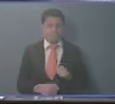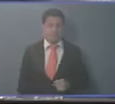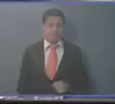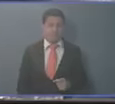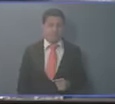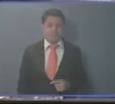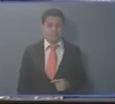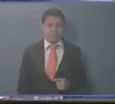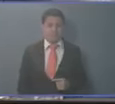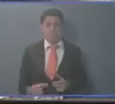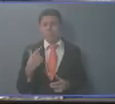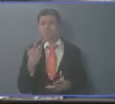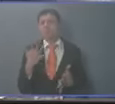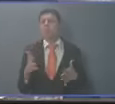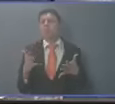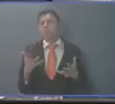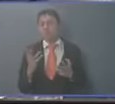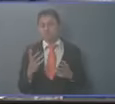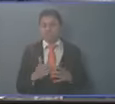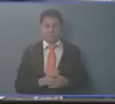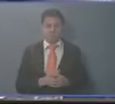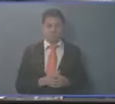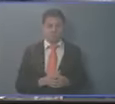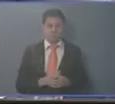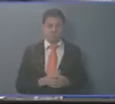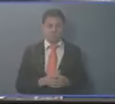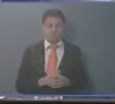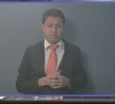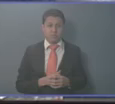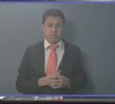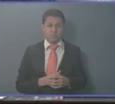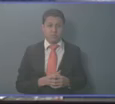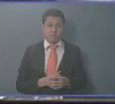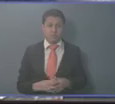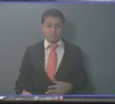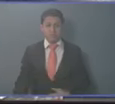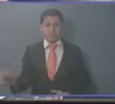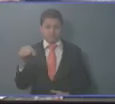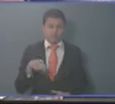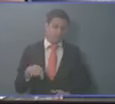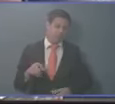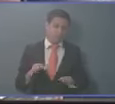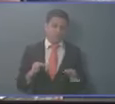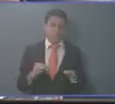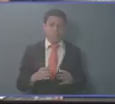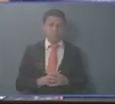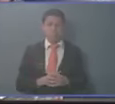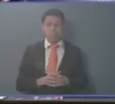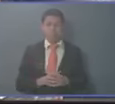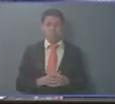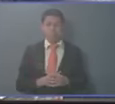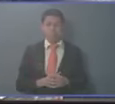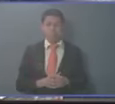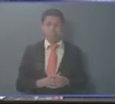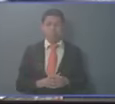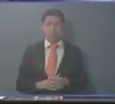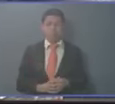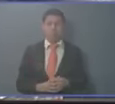es lo que pretendemos? Inmediatamente esta noche, por eso nos hemos convocado, poder